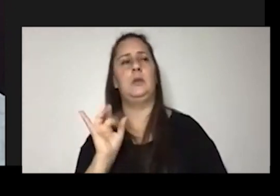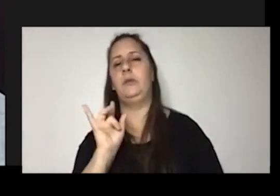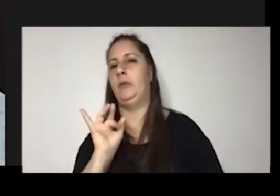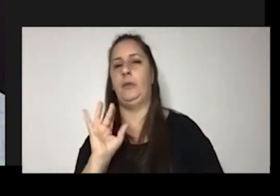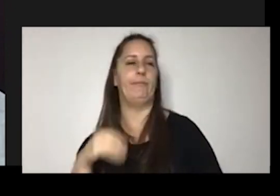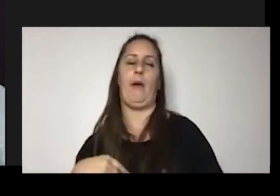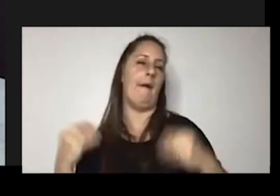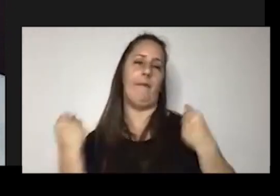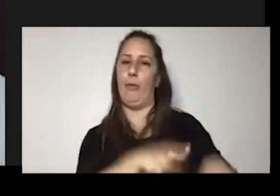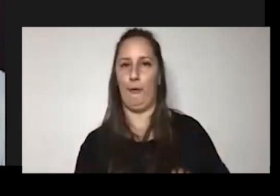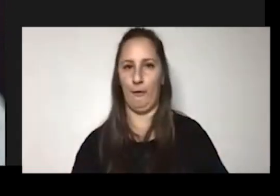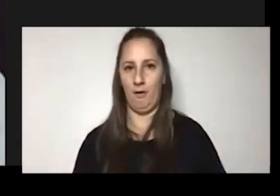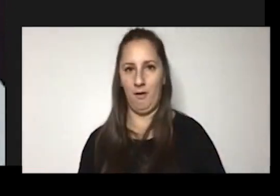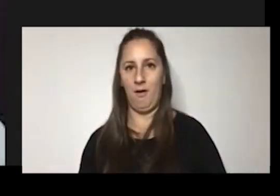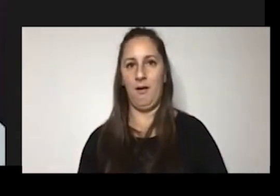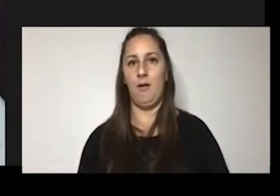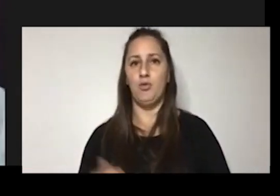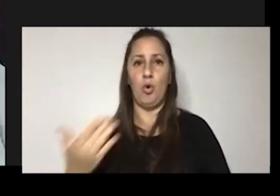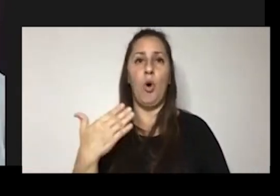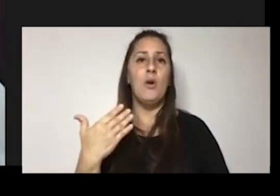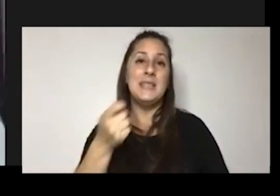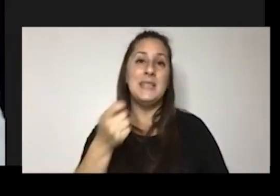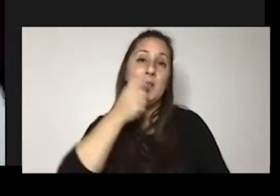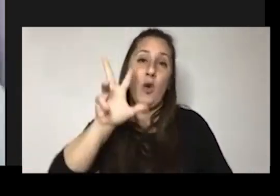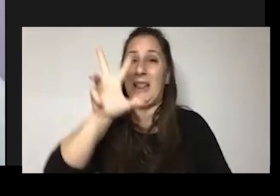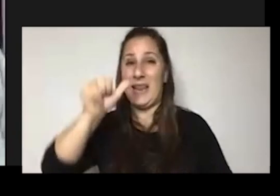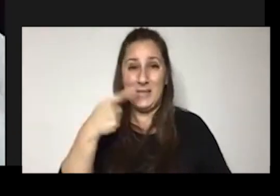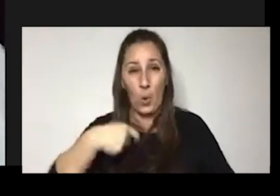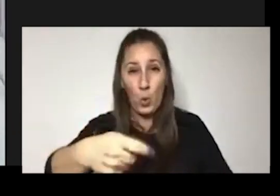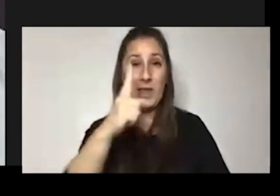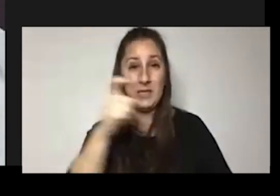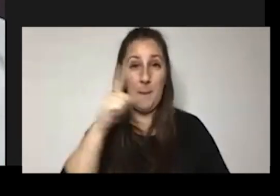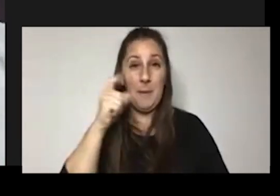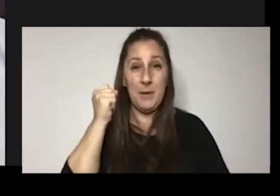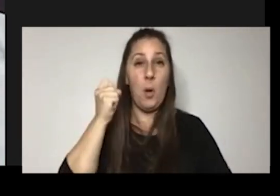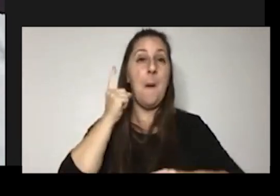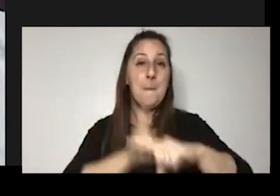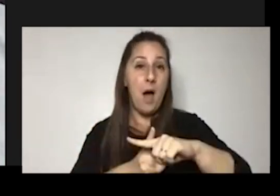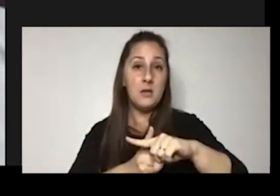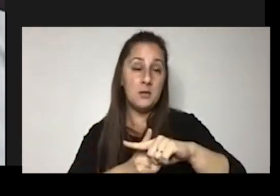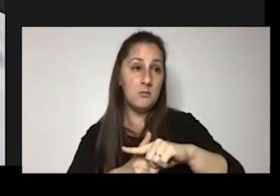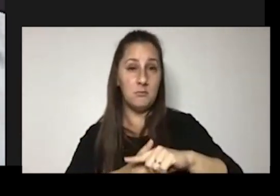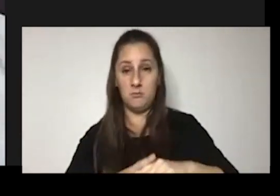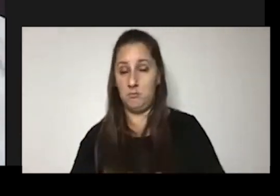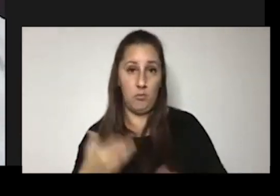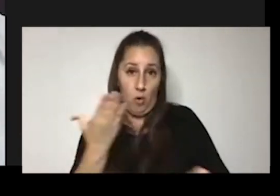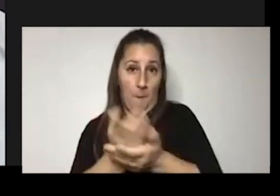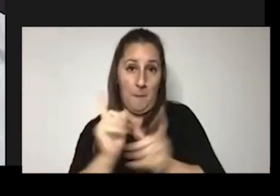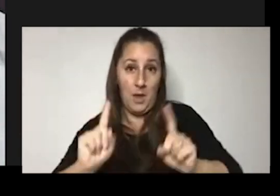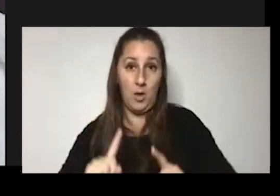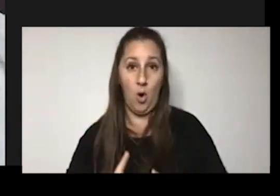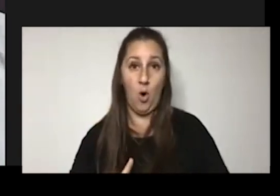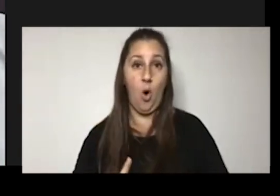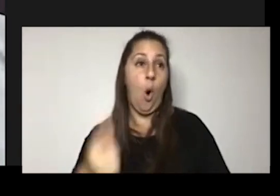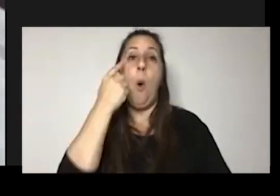yo tendría para pagar 36 cuotas de 100.000 pesos más el costo, o sea, la verdad que no sé si estaría pensando en tener,